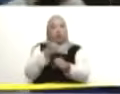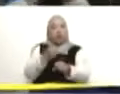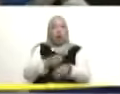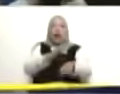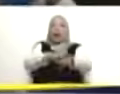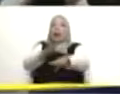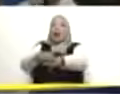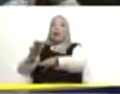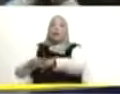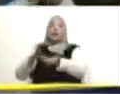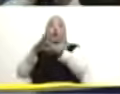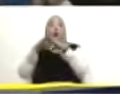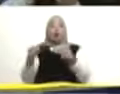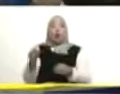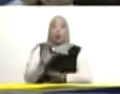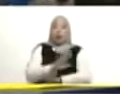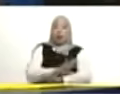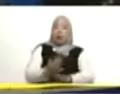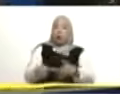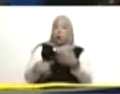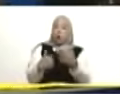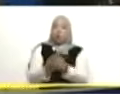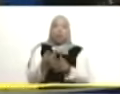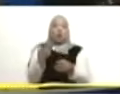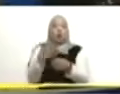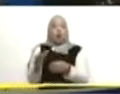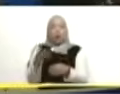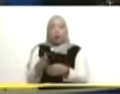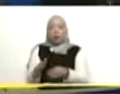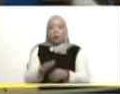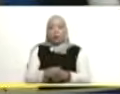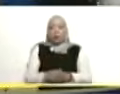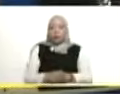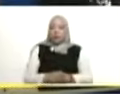y a todas, sin sectarismo de ningún tipo, Génesis.